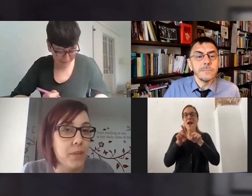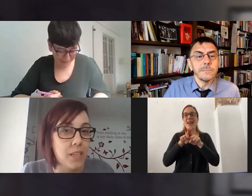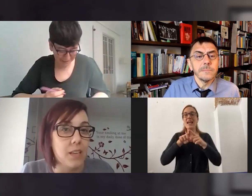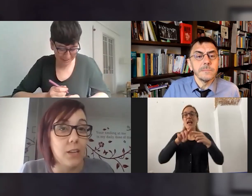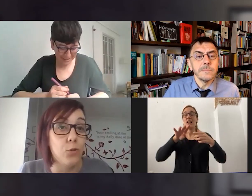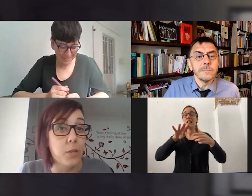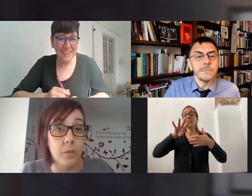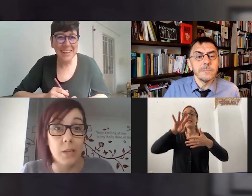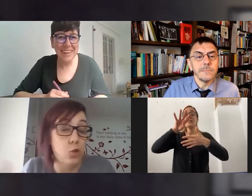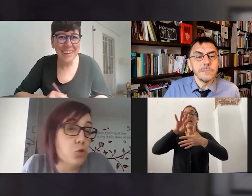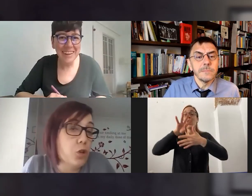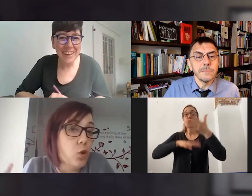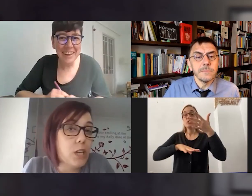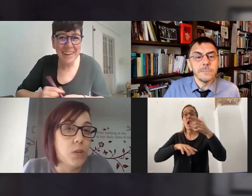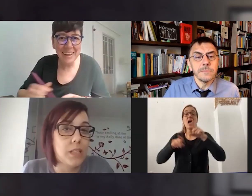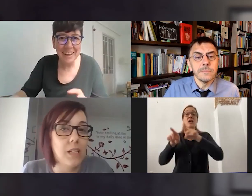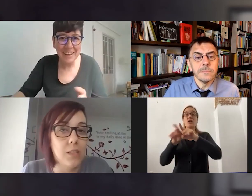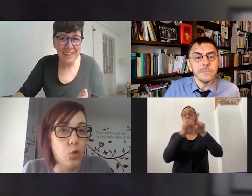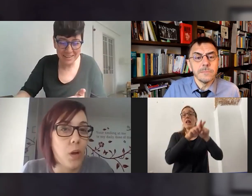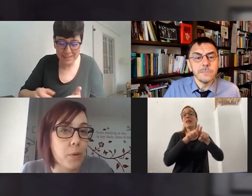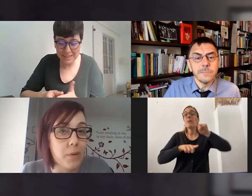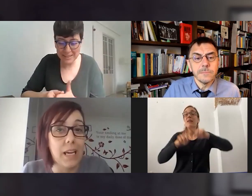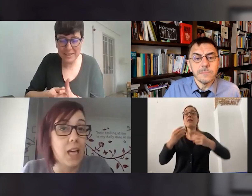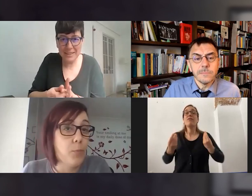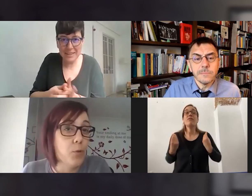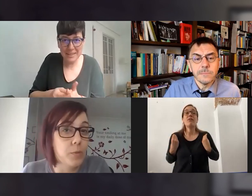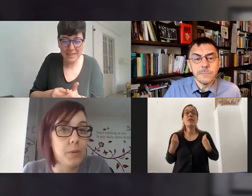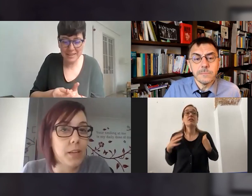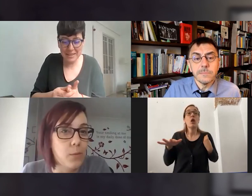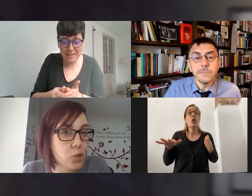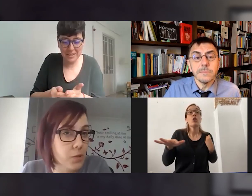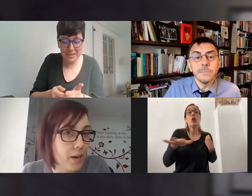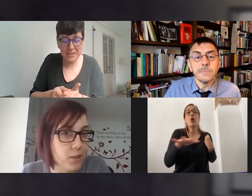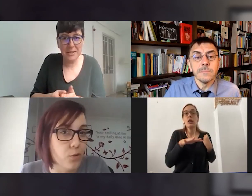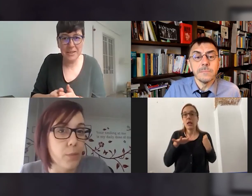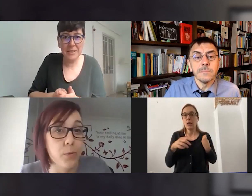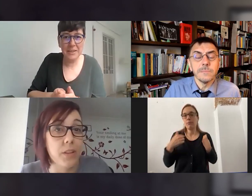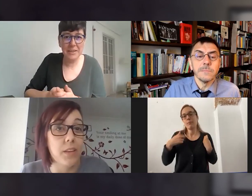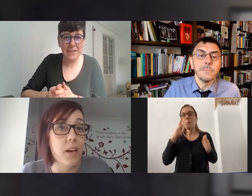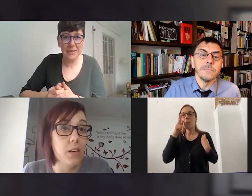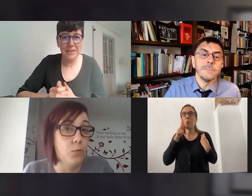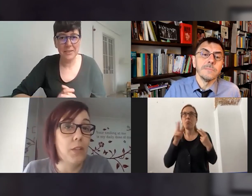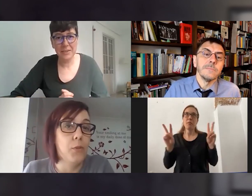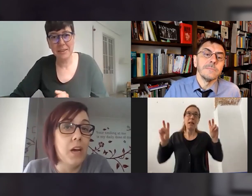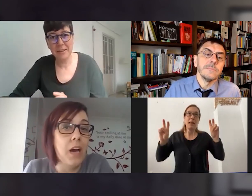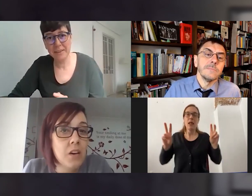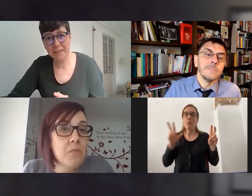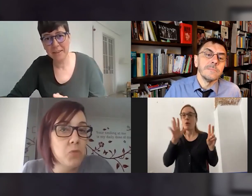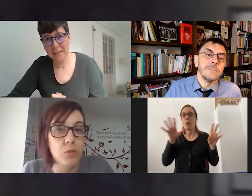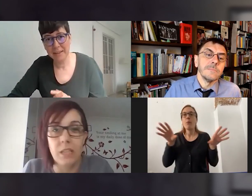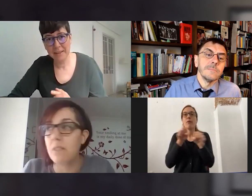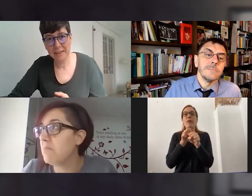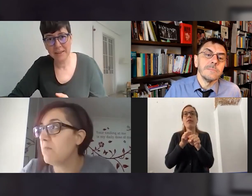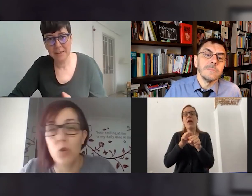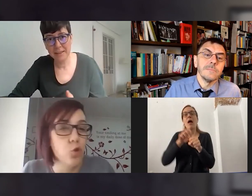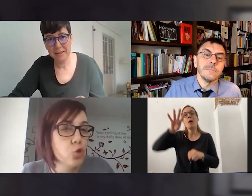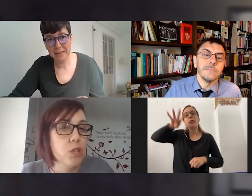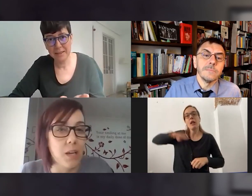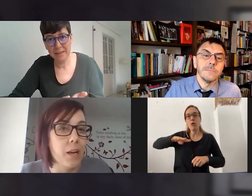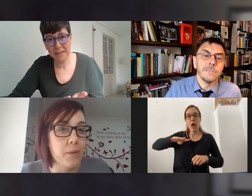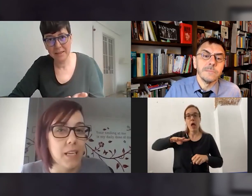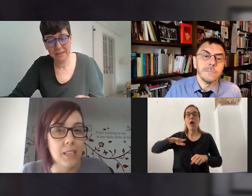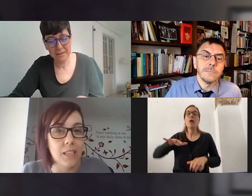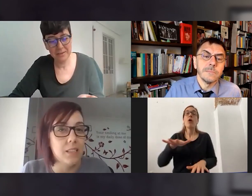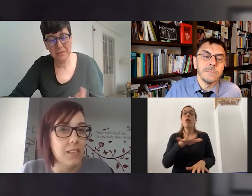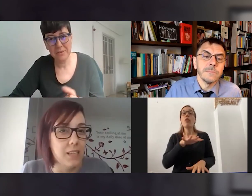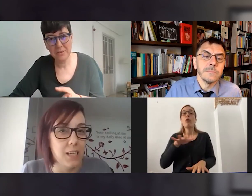También depende de dónde vivas. Yo tengo la suerte y soy una privilegiada de poder vivir, digamos, en Barcelona provincia, en una zona donde, bueno, somos